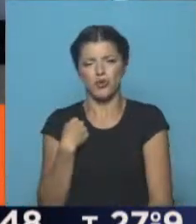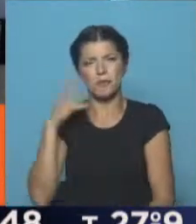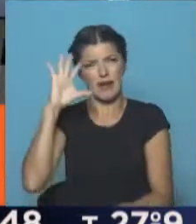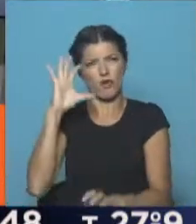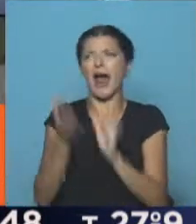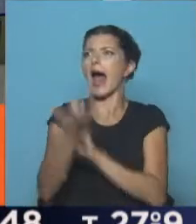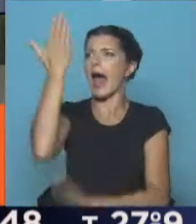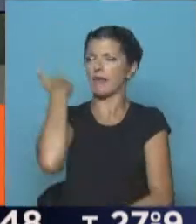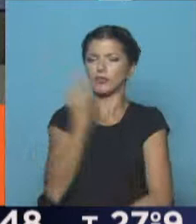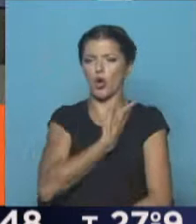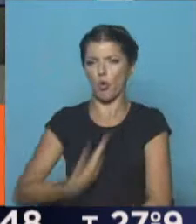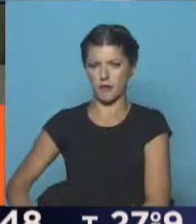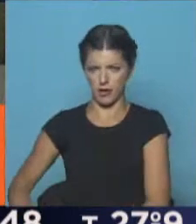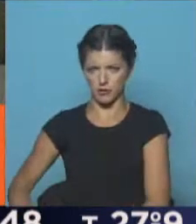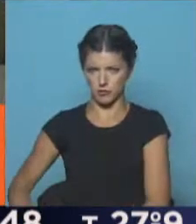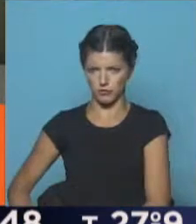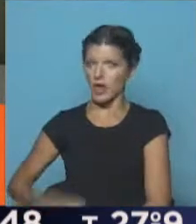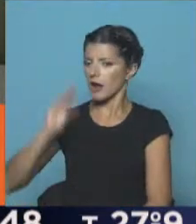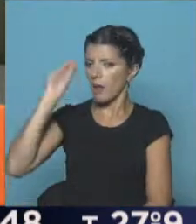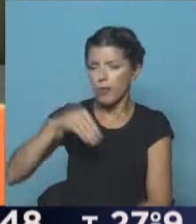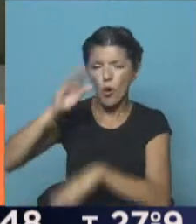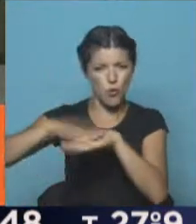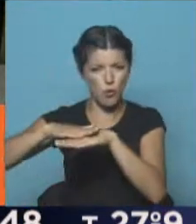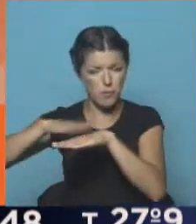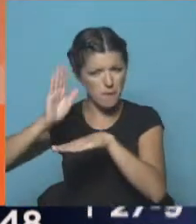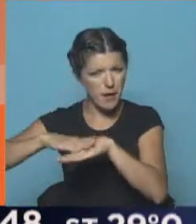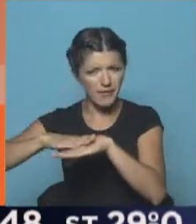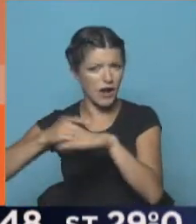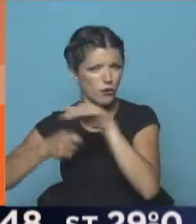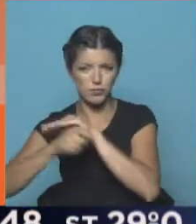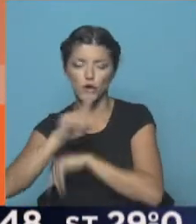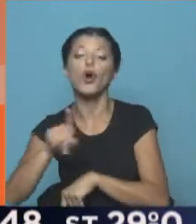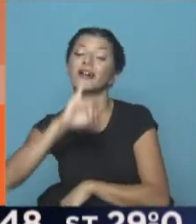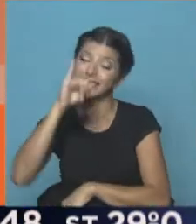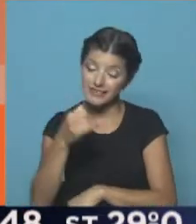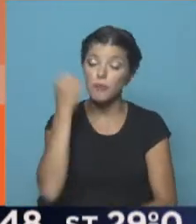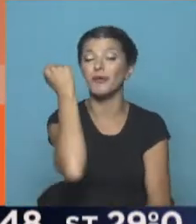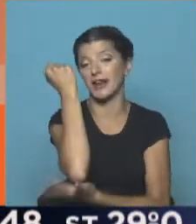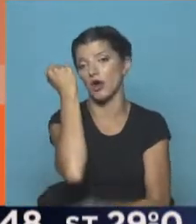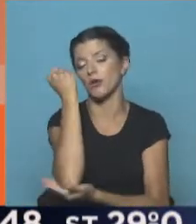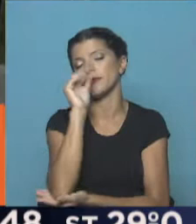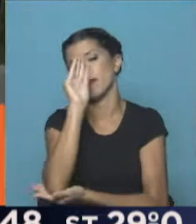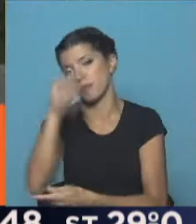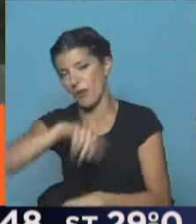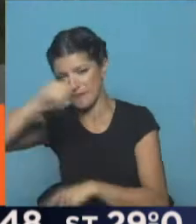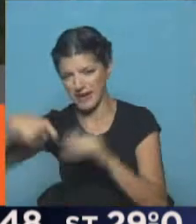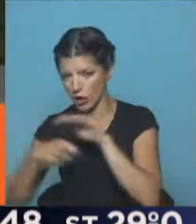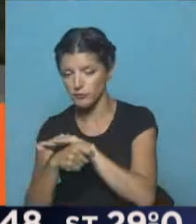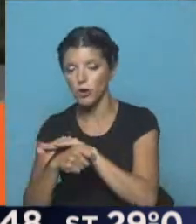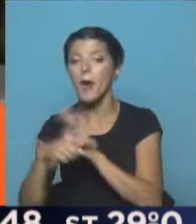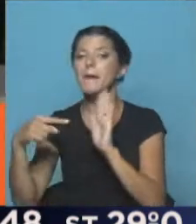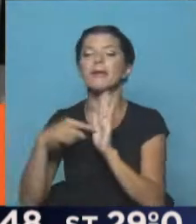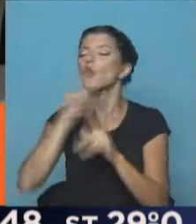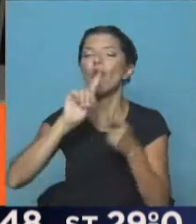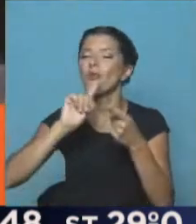caído históricamente por la corrupción en todo caso era por la caída económica que provocaban hechos de corrupción pero revoluciones